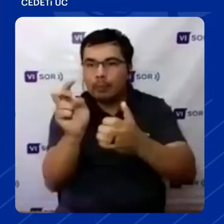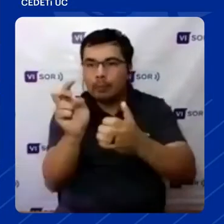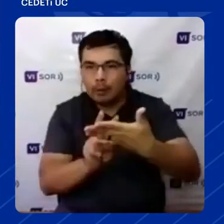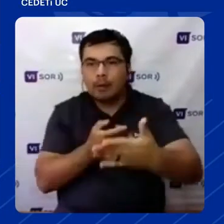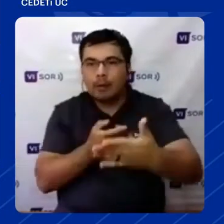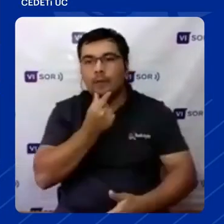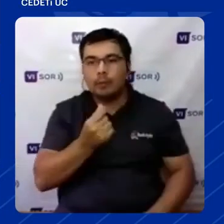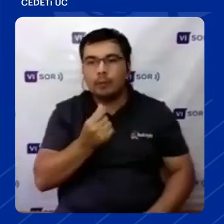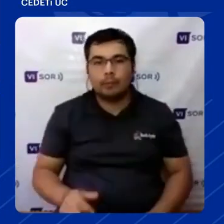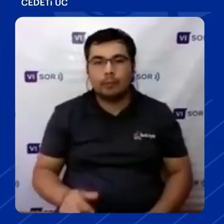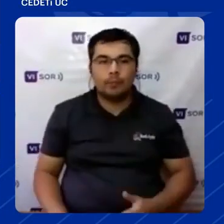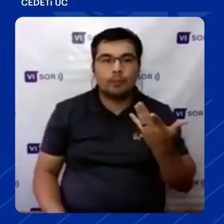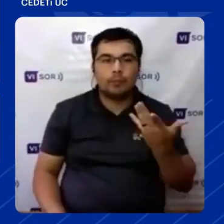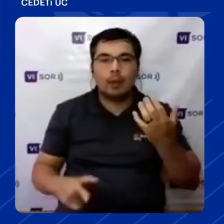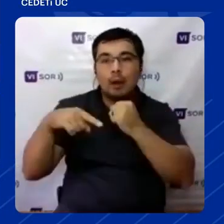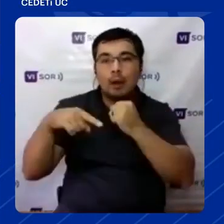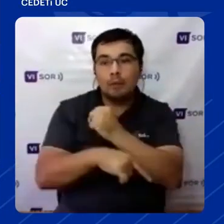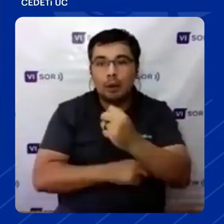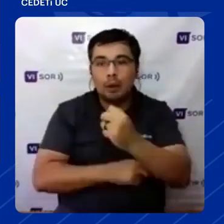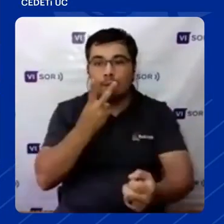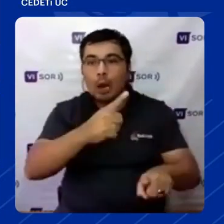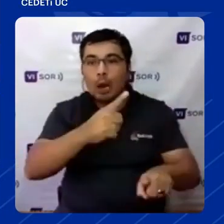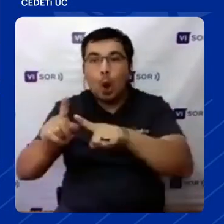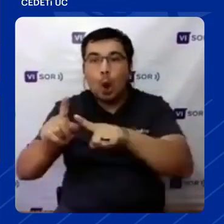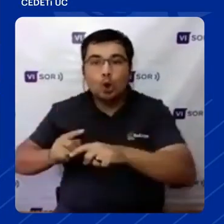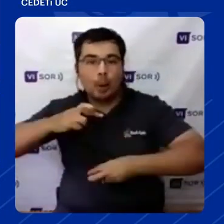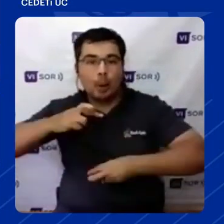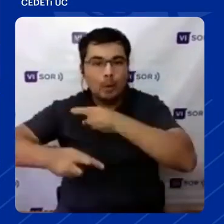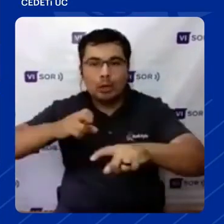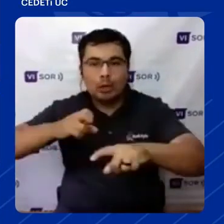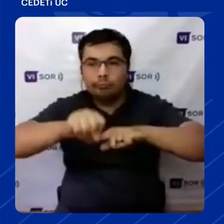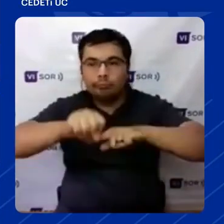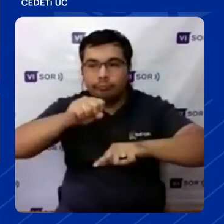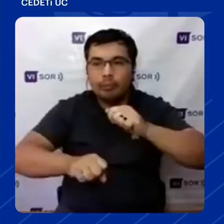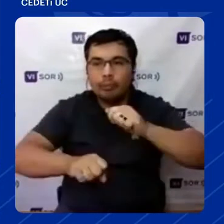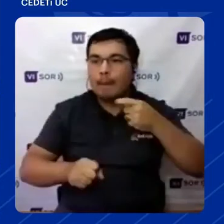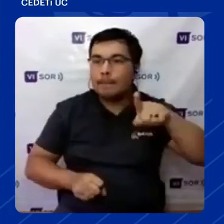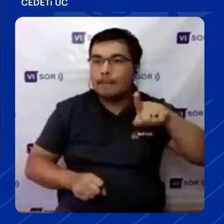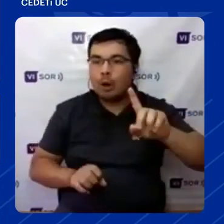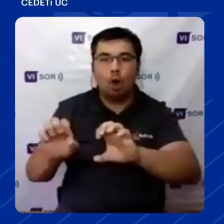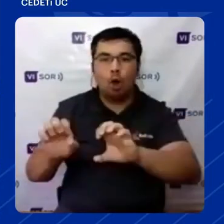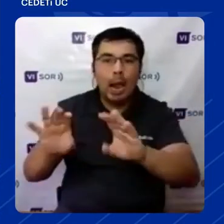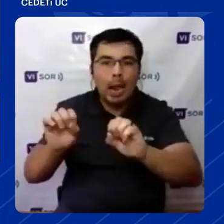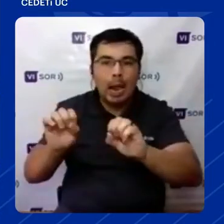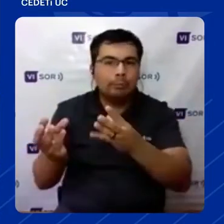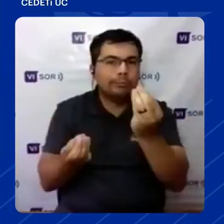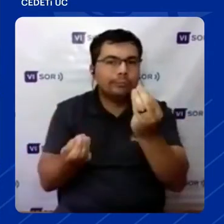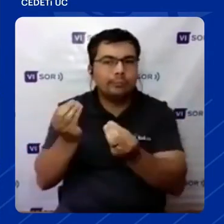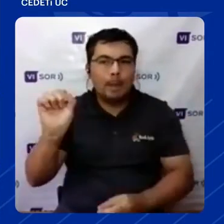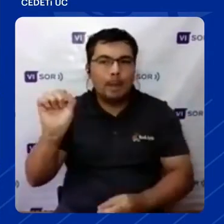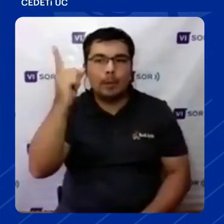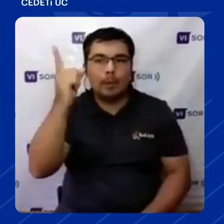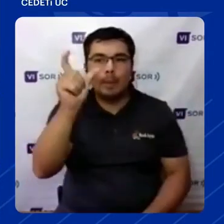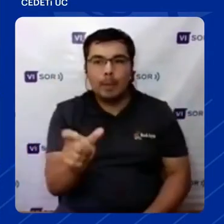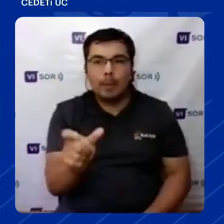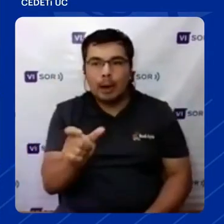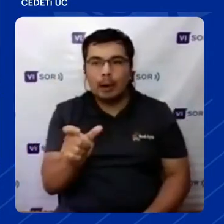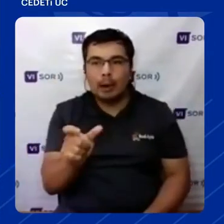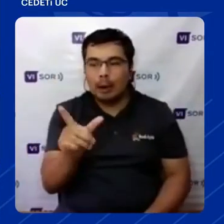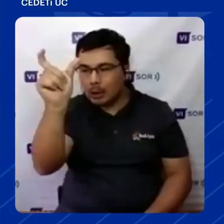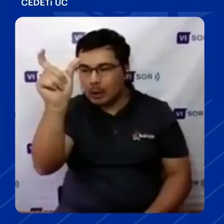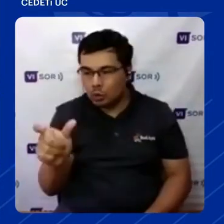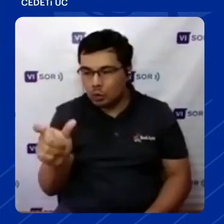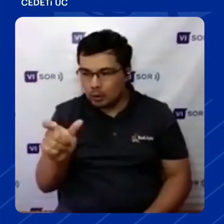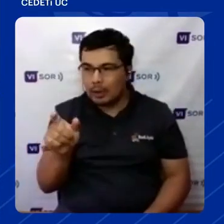ver todos los otros procesos también de validación, pero la formación será principalmente para la adaptación. Ya